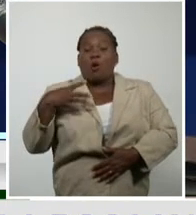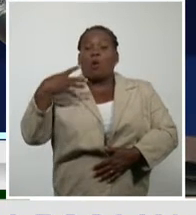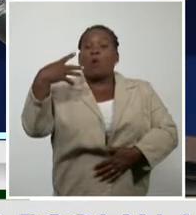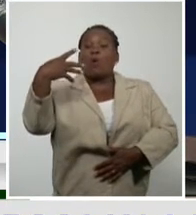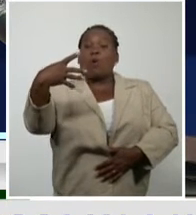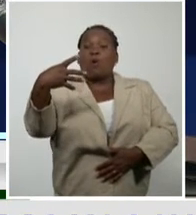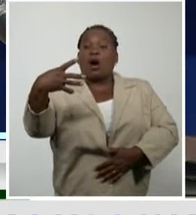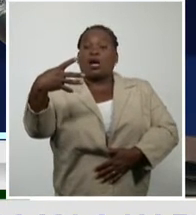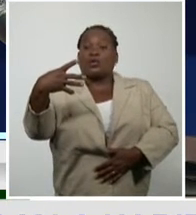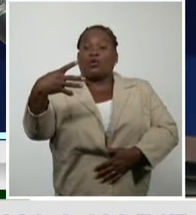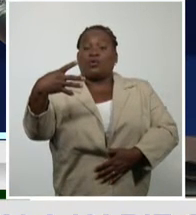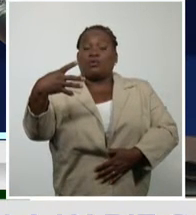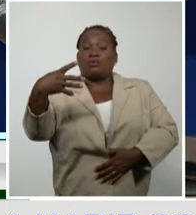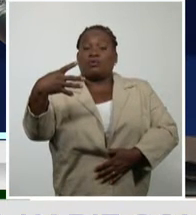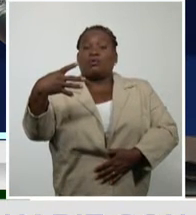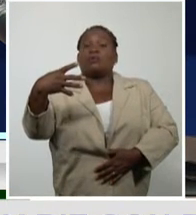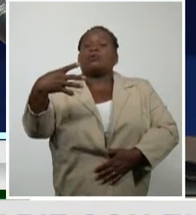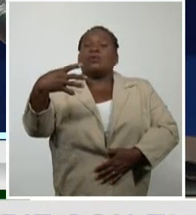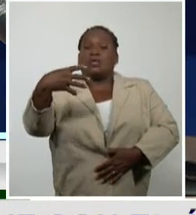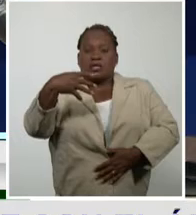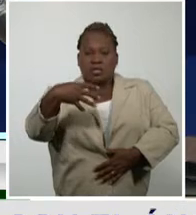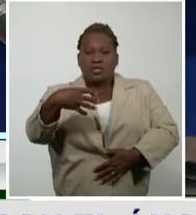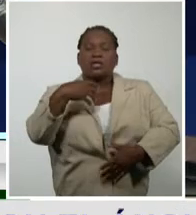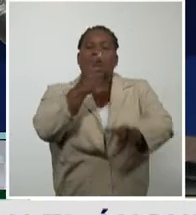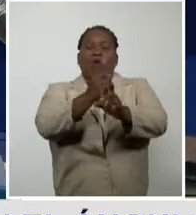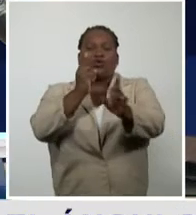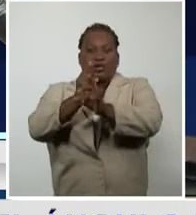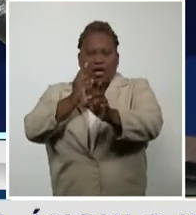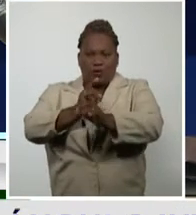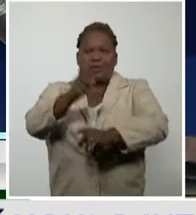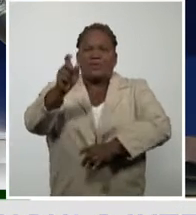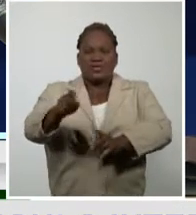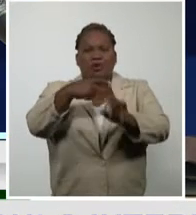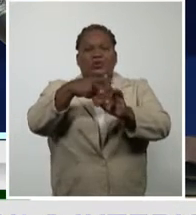tienen como antecedente ser contactos de casos confirmados